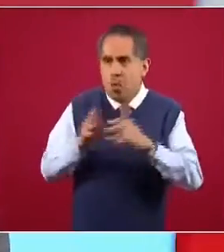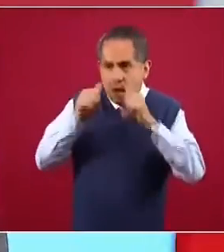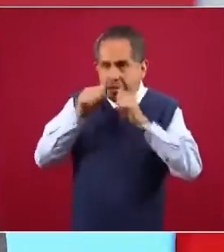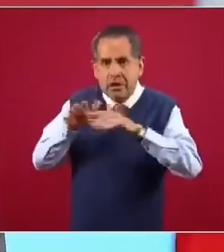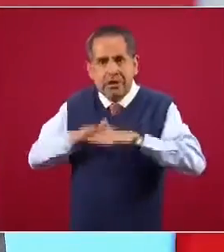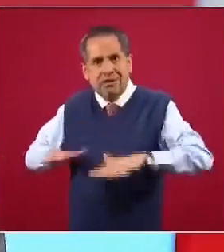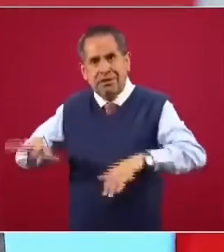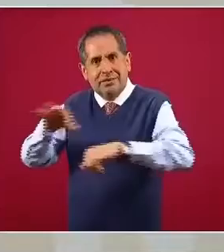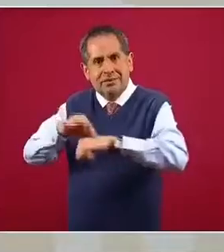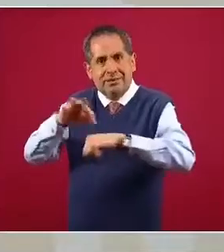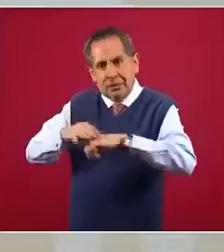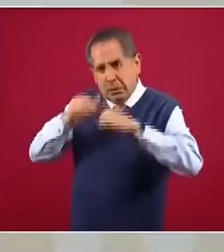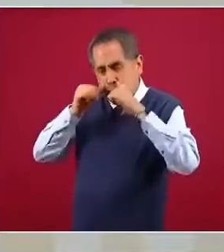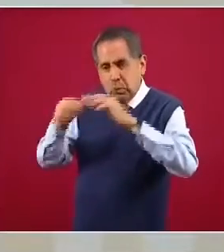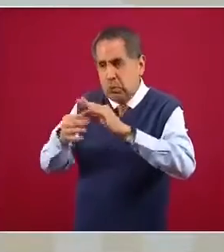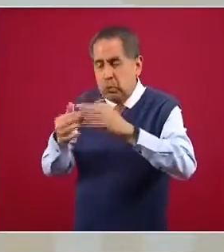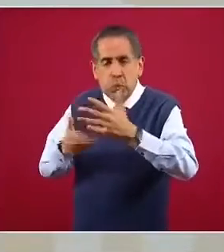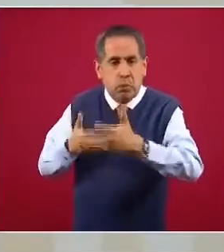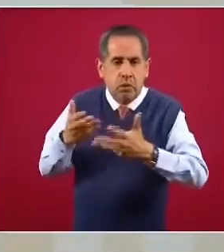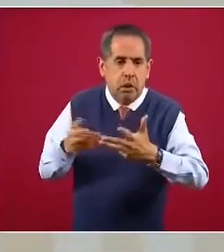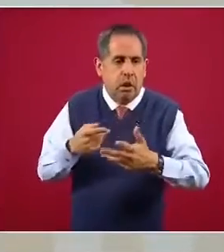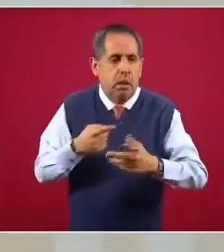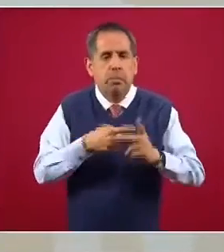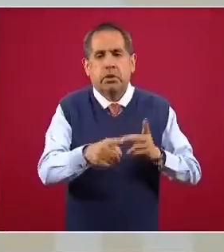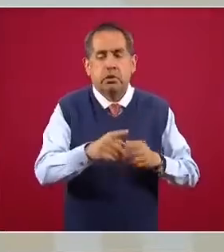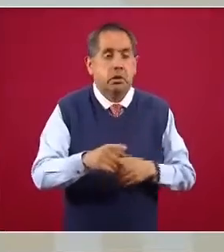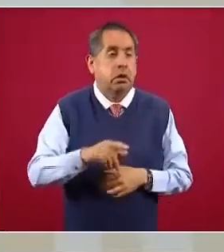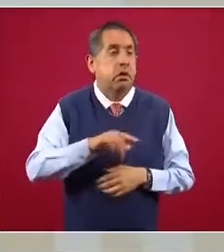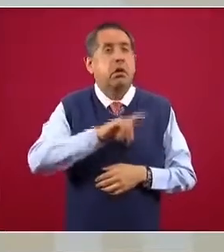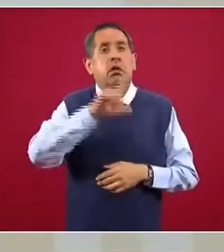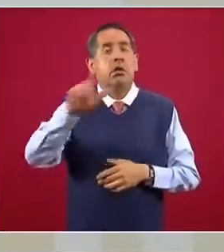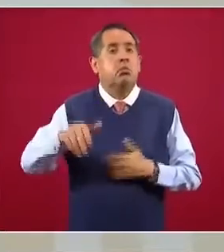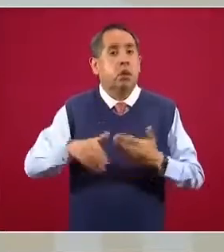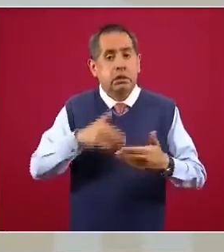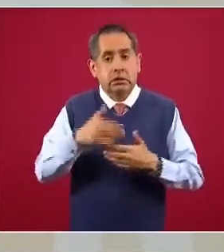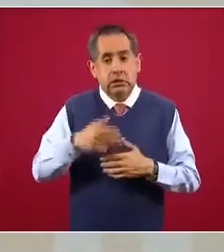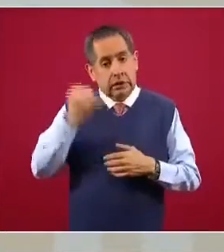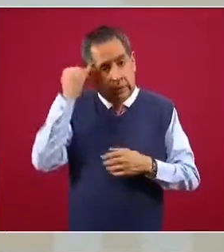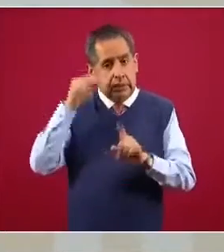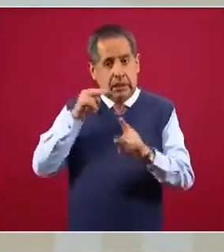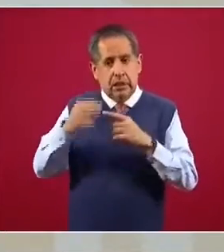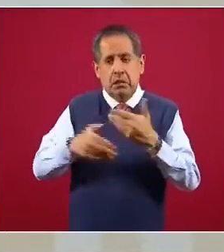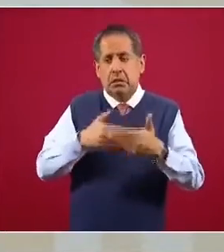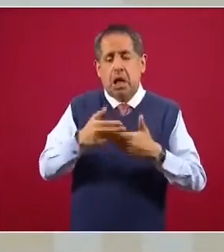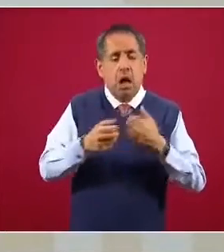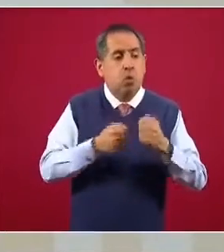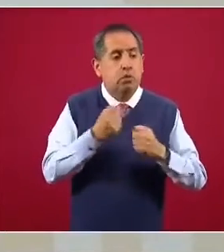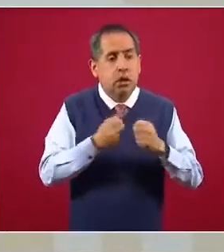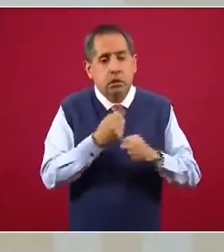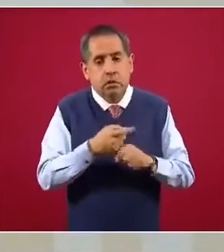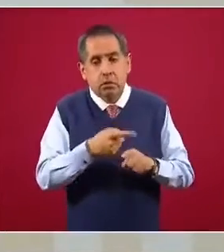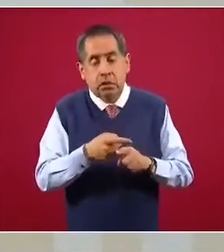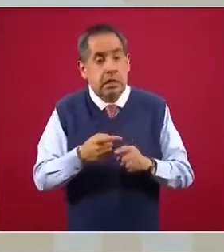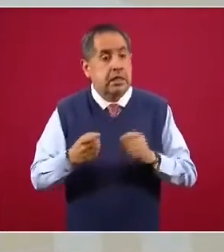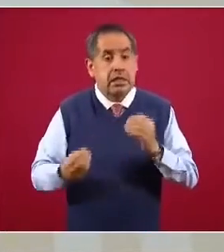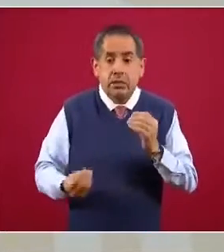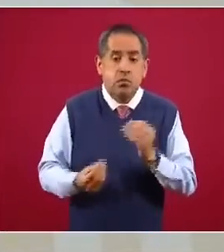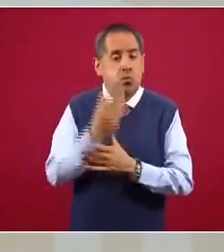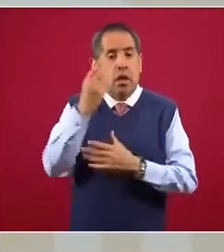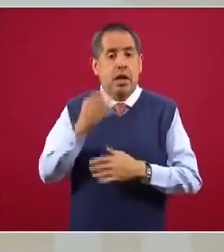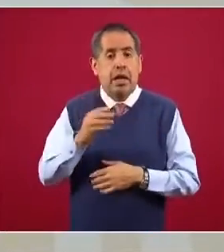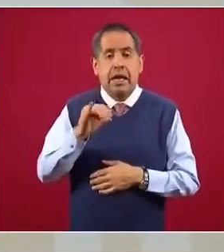de los servicios de salud resolutivos. México empezó con esa perspectiva por algunos años, es cuando se creó el